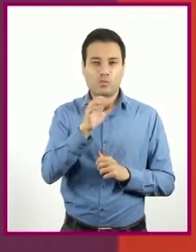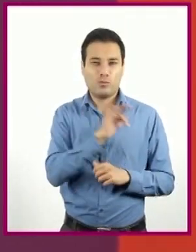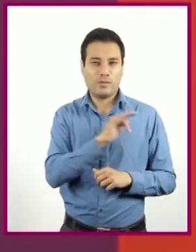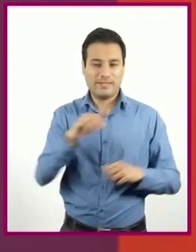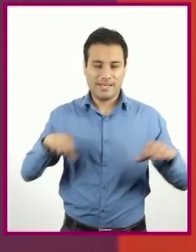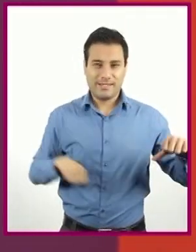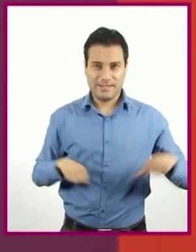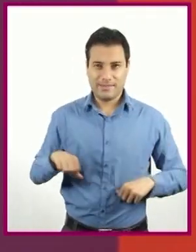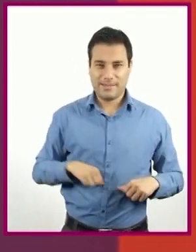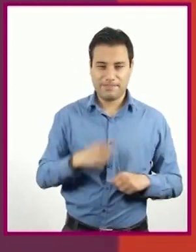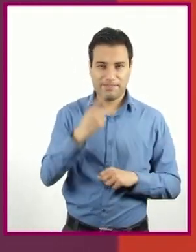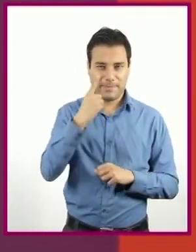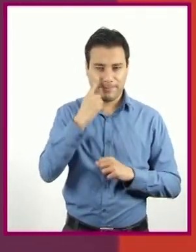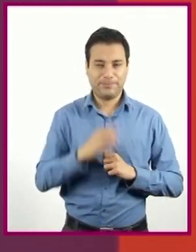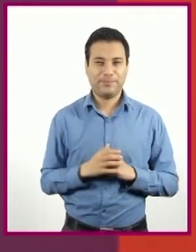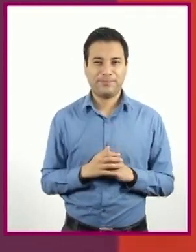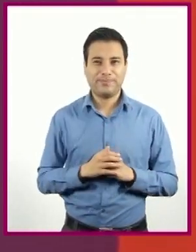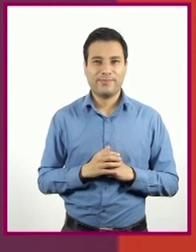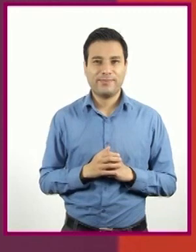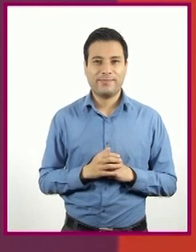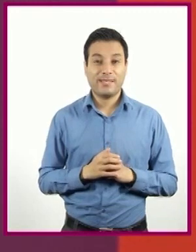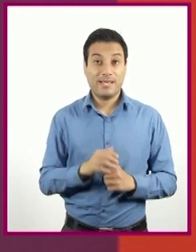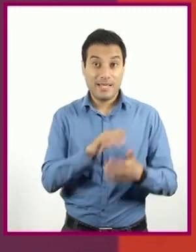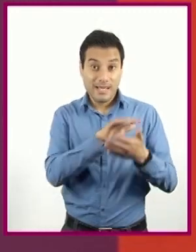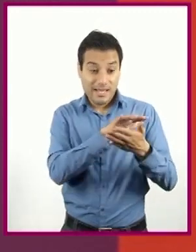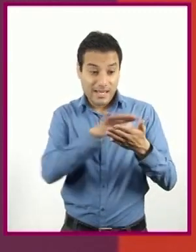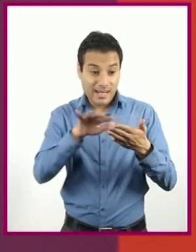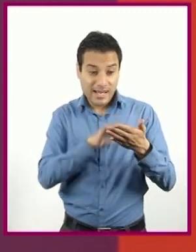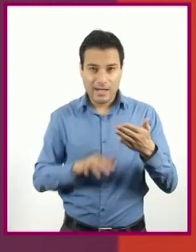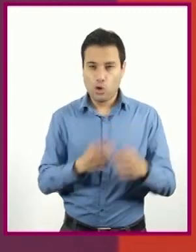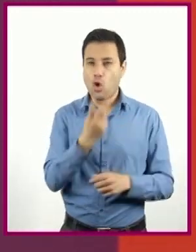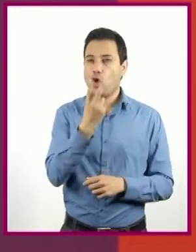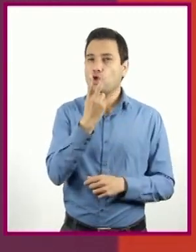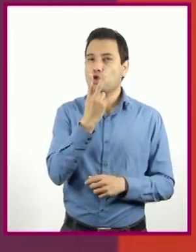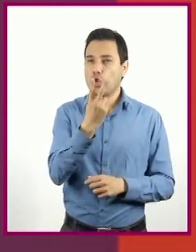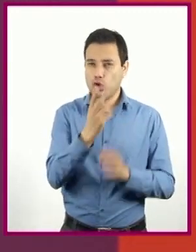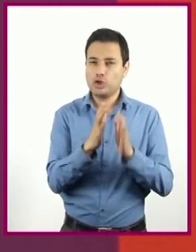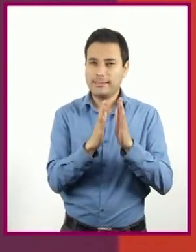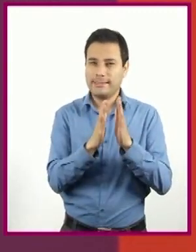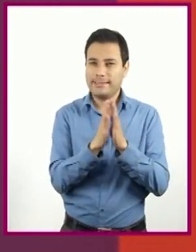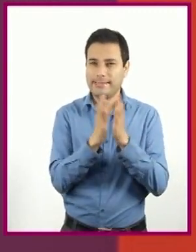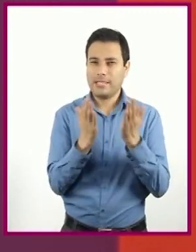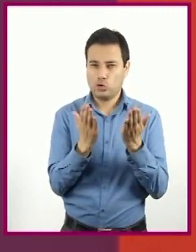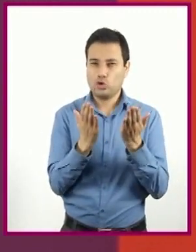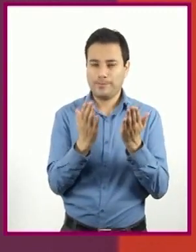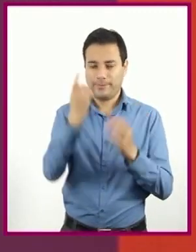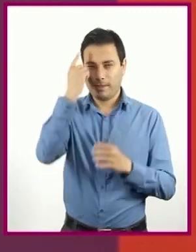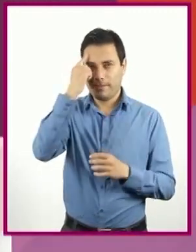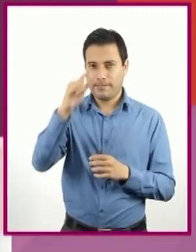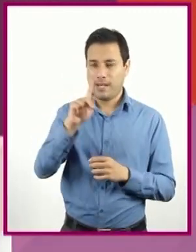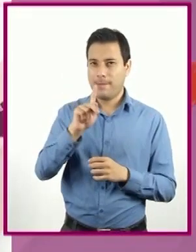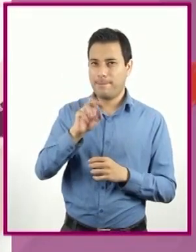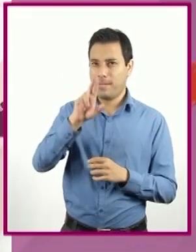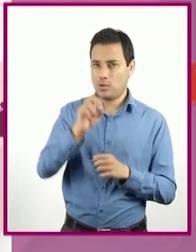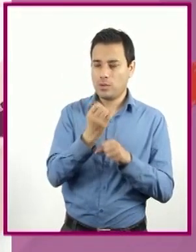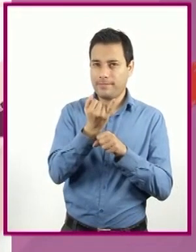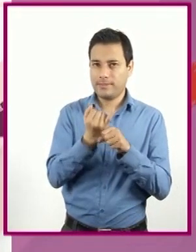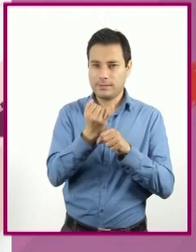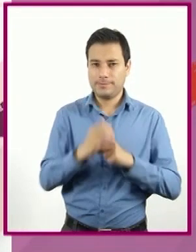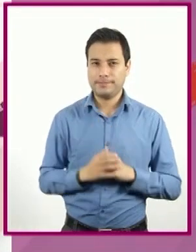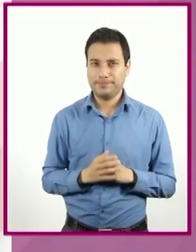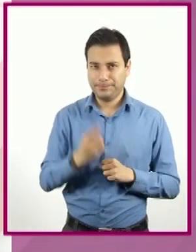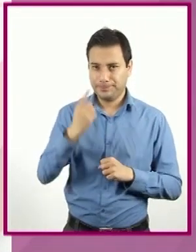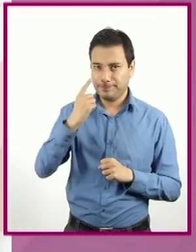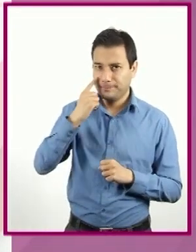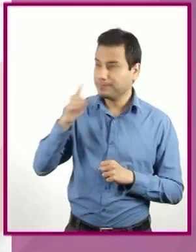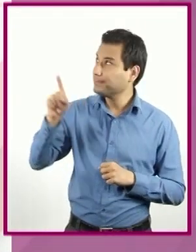actividad. Primero, leeremos los dos textos que tenemos para complementar la investigación de Pedro. El texto 3 tiene